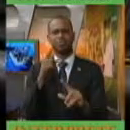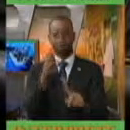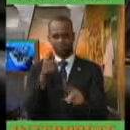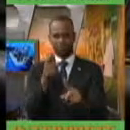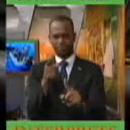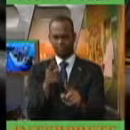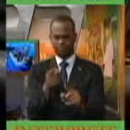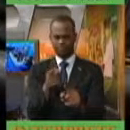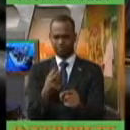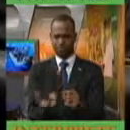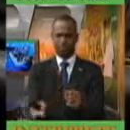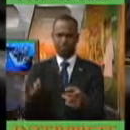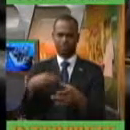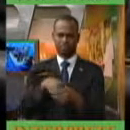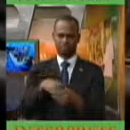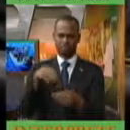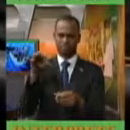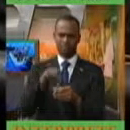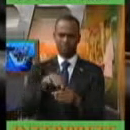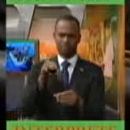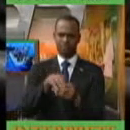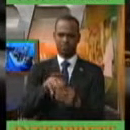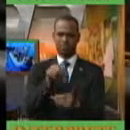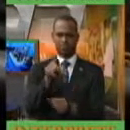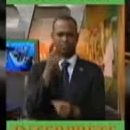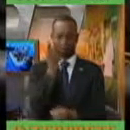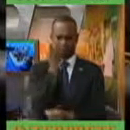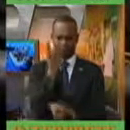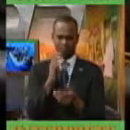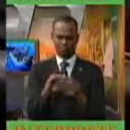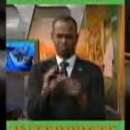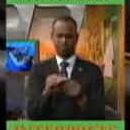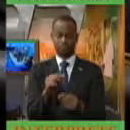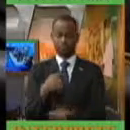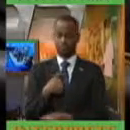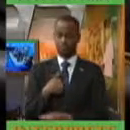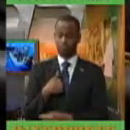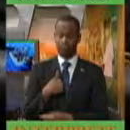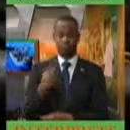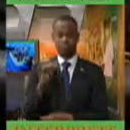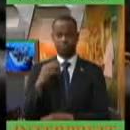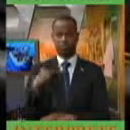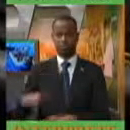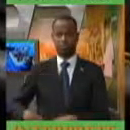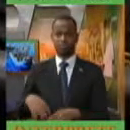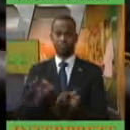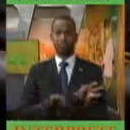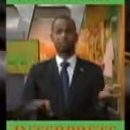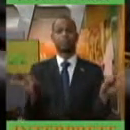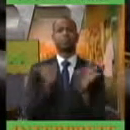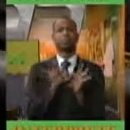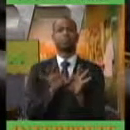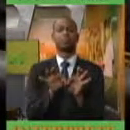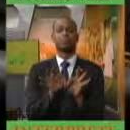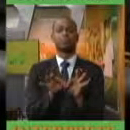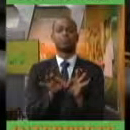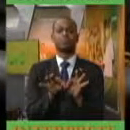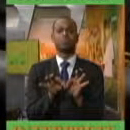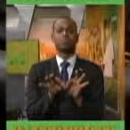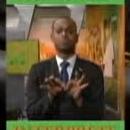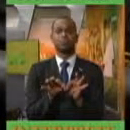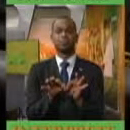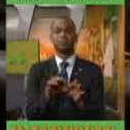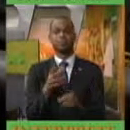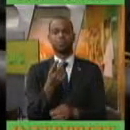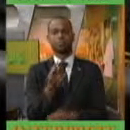que ejerzan el voto? Tú diste un dato que para mí y para Magino es fundamental, que Magino y yo